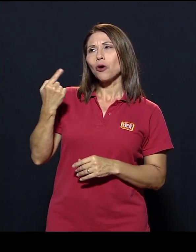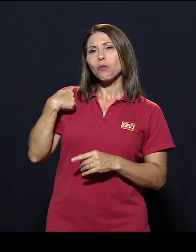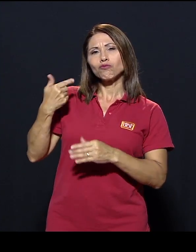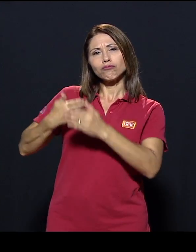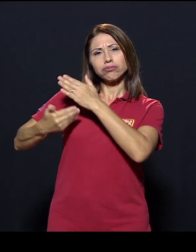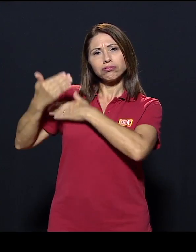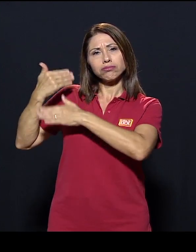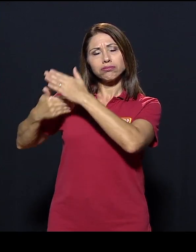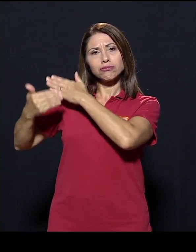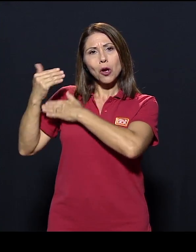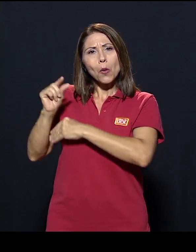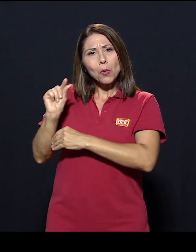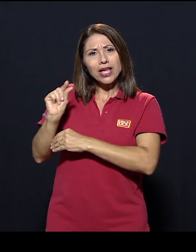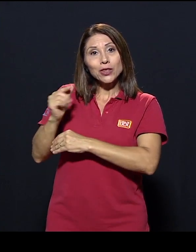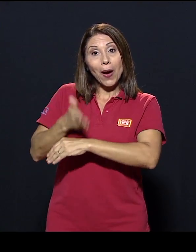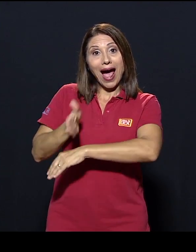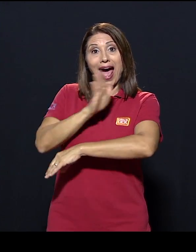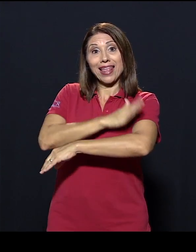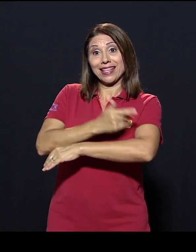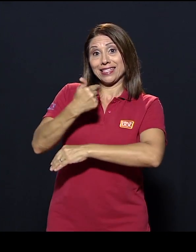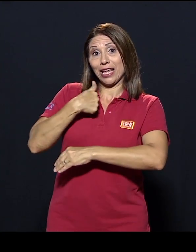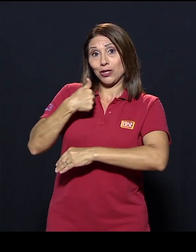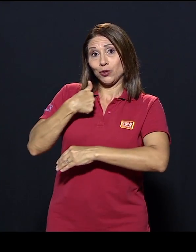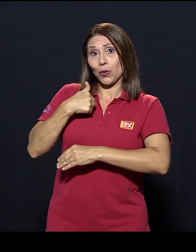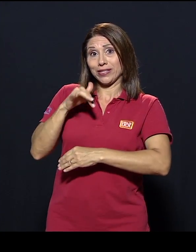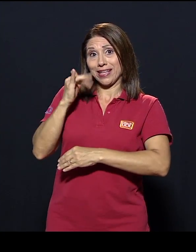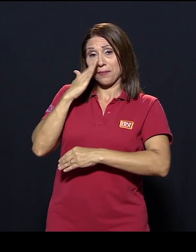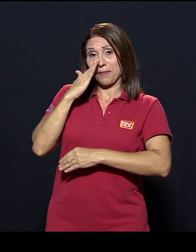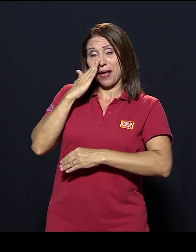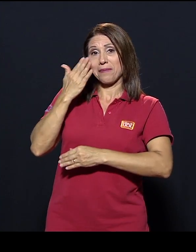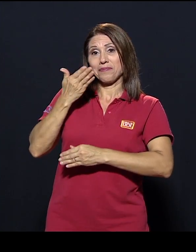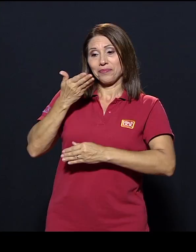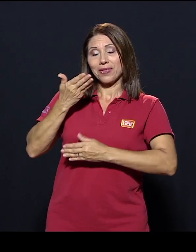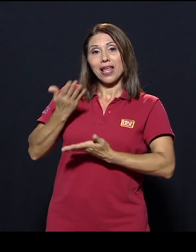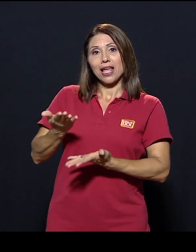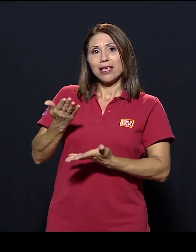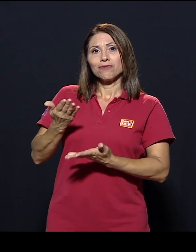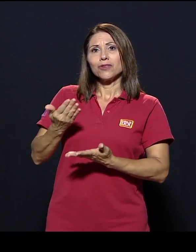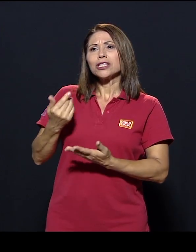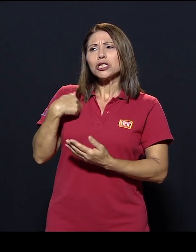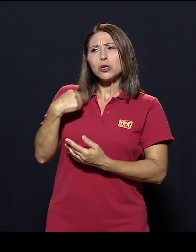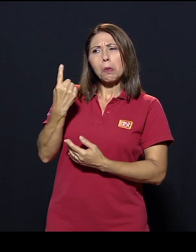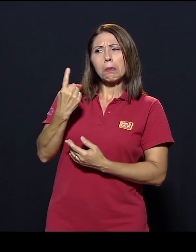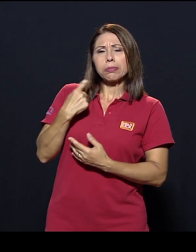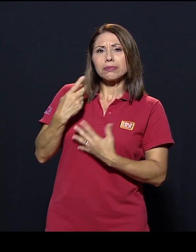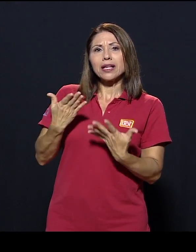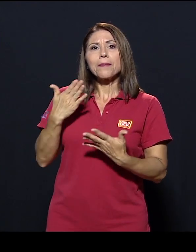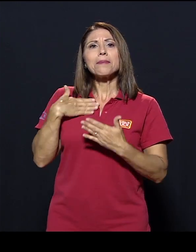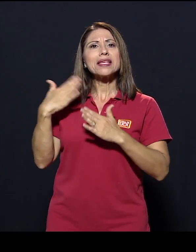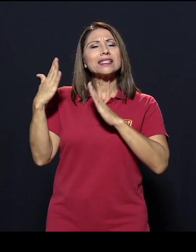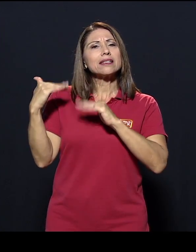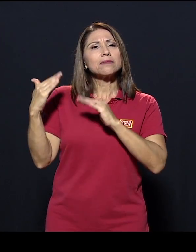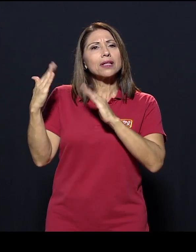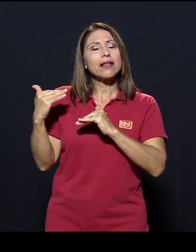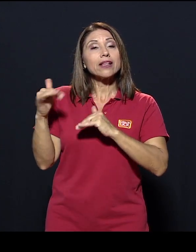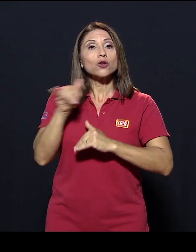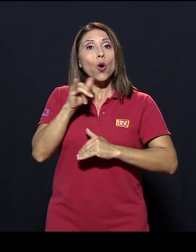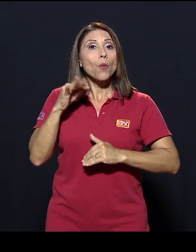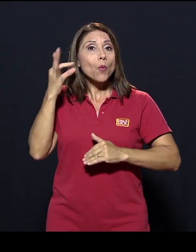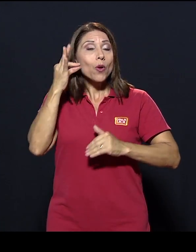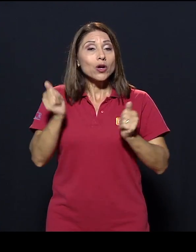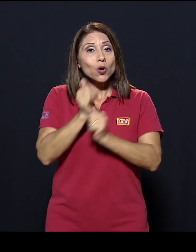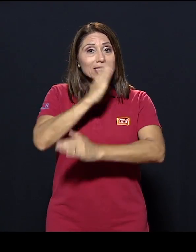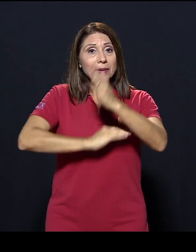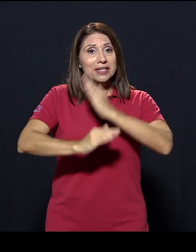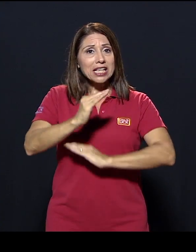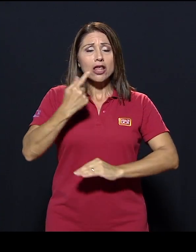si me devuelvo un poquito antes de llegar a ser mamá, cuáles eran mis expectativas como una mujer con discapacidad